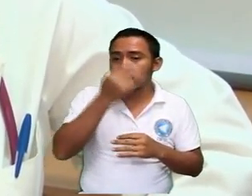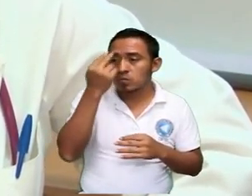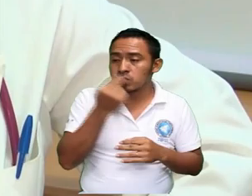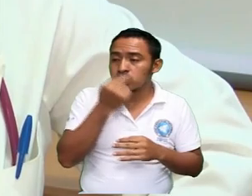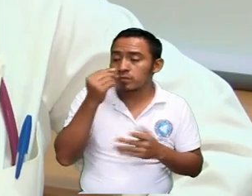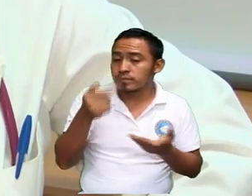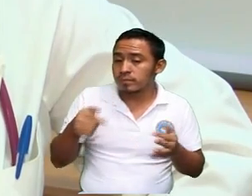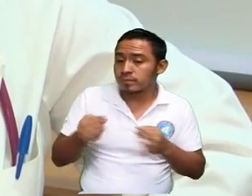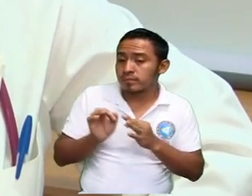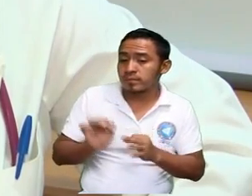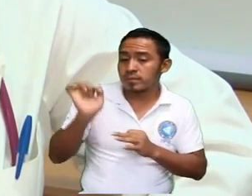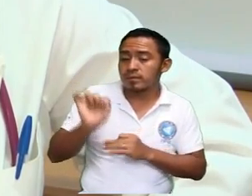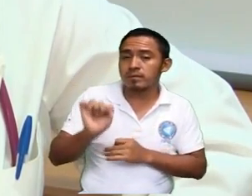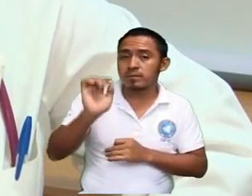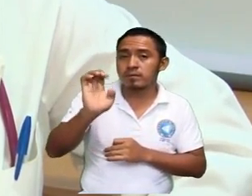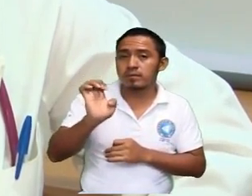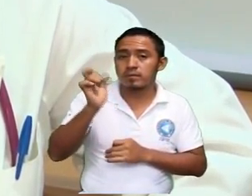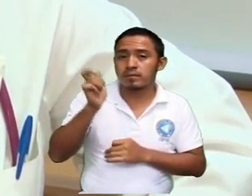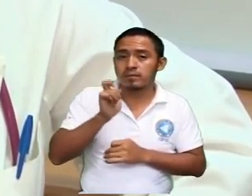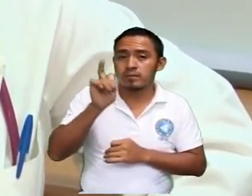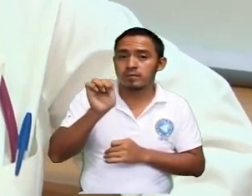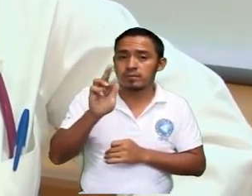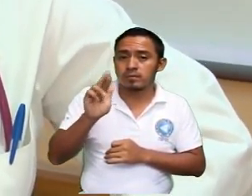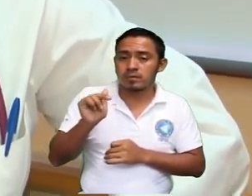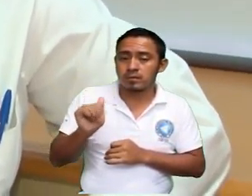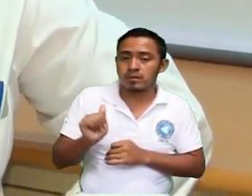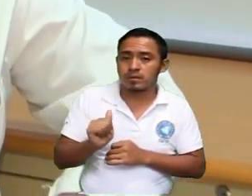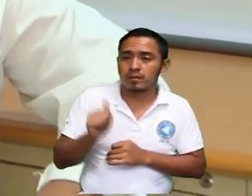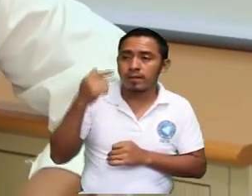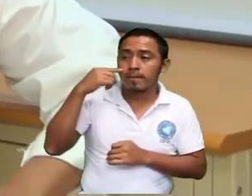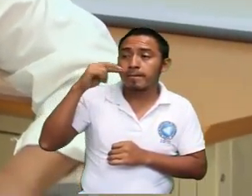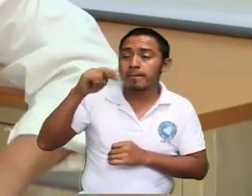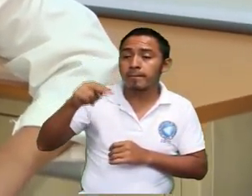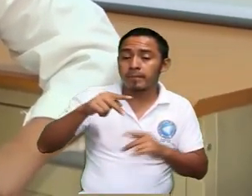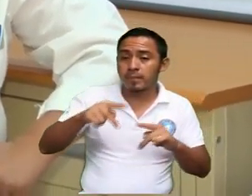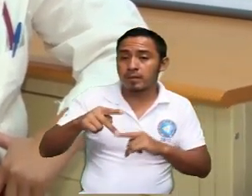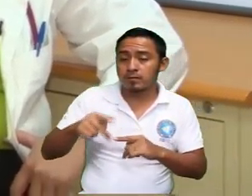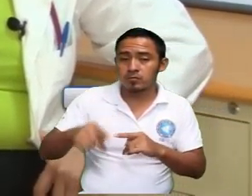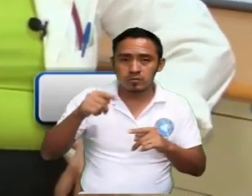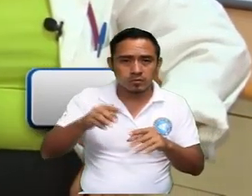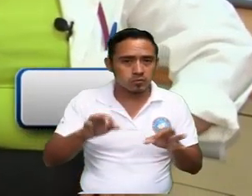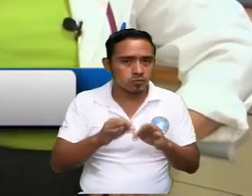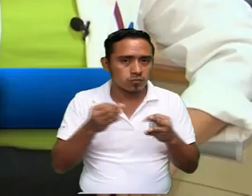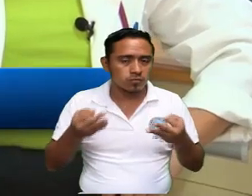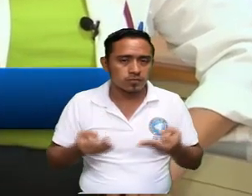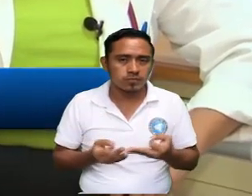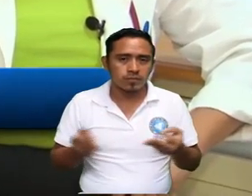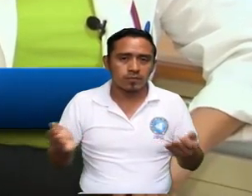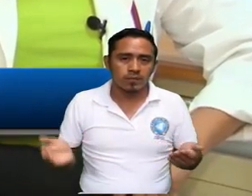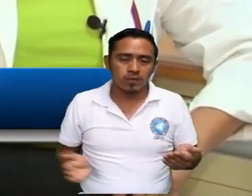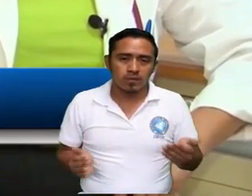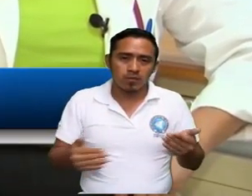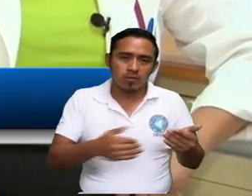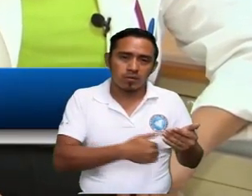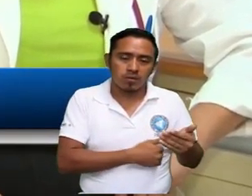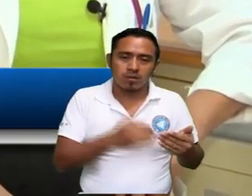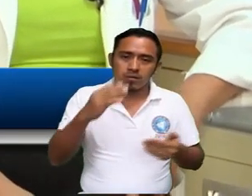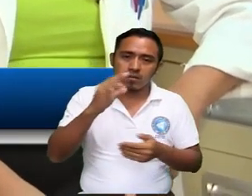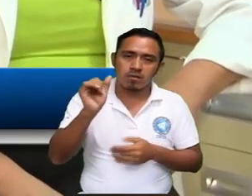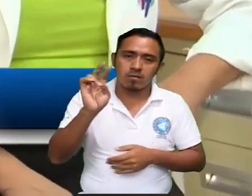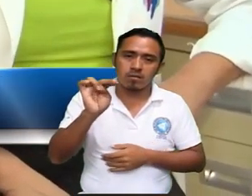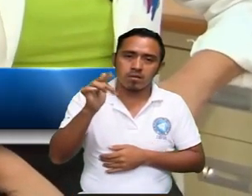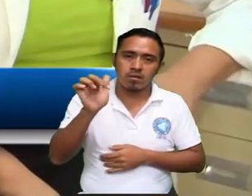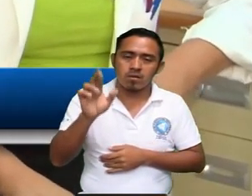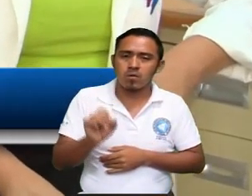ahorita. Precisamente, amigos televidentes, aquí tenemos a unos protagonistas de la familia Canguro. Ellos tienen más